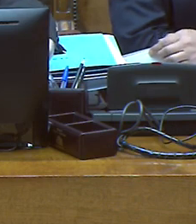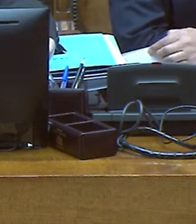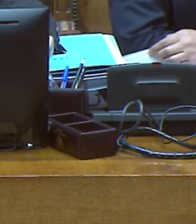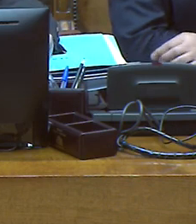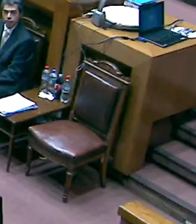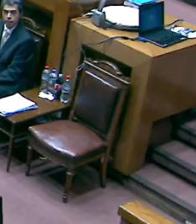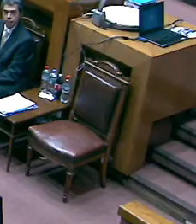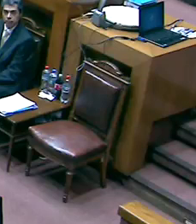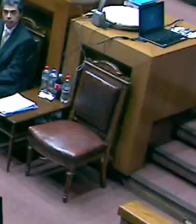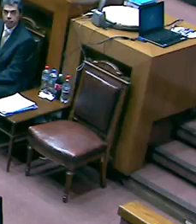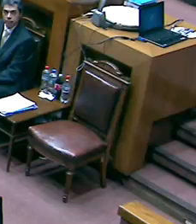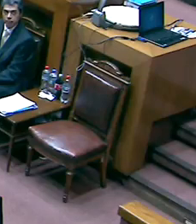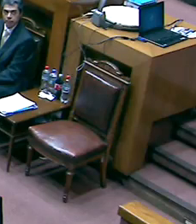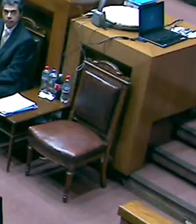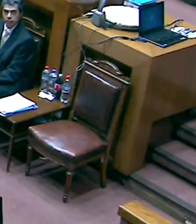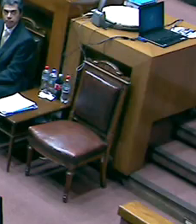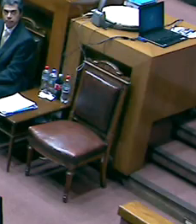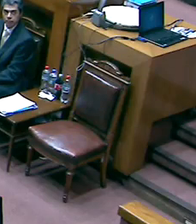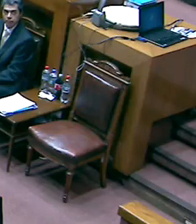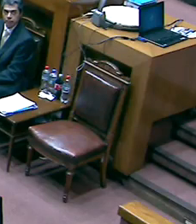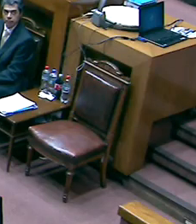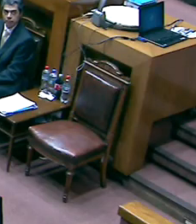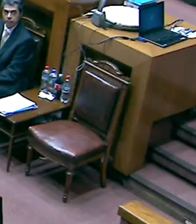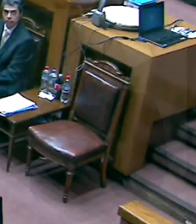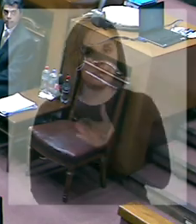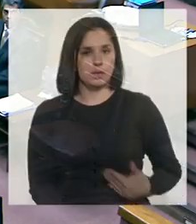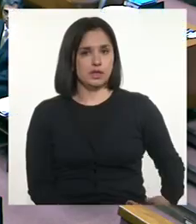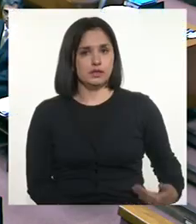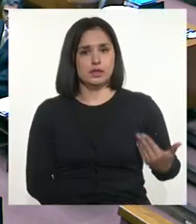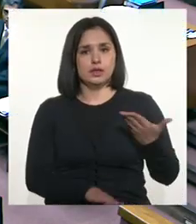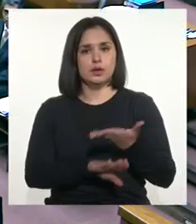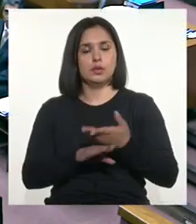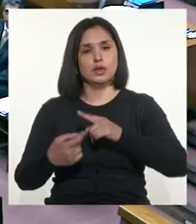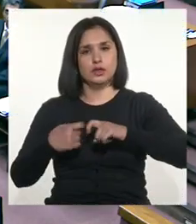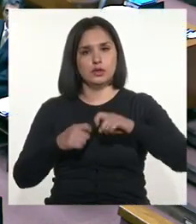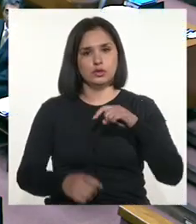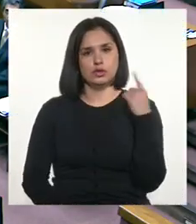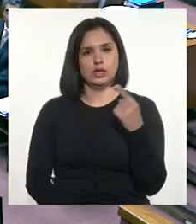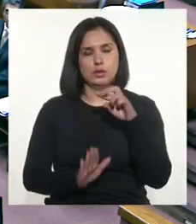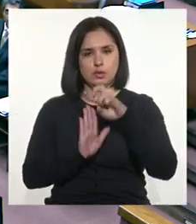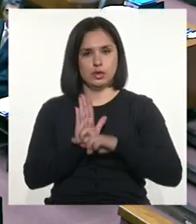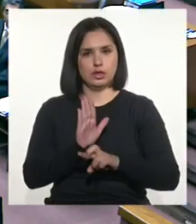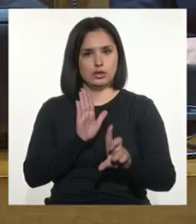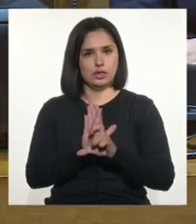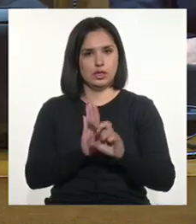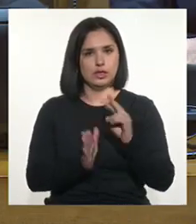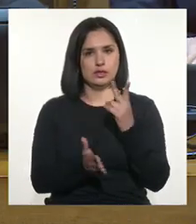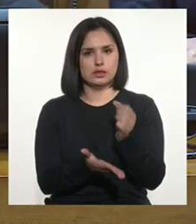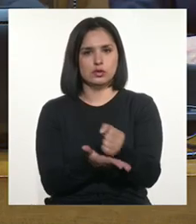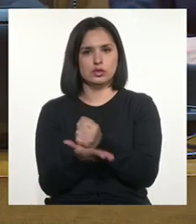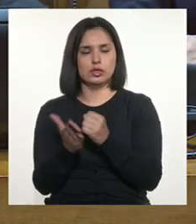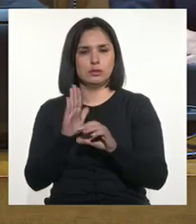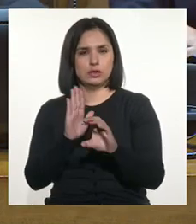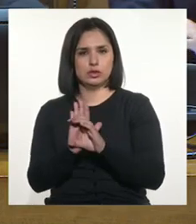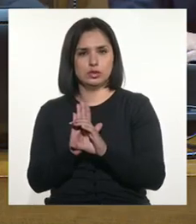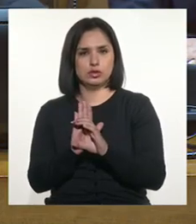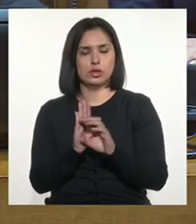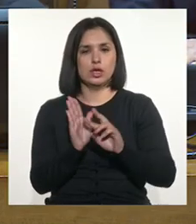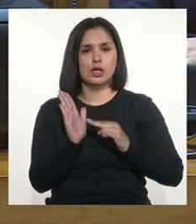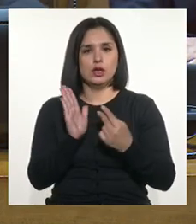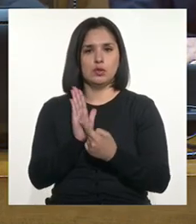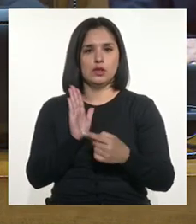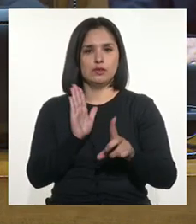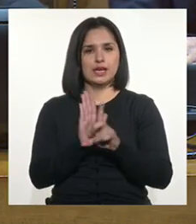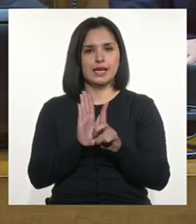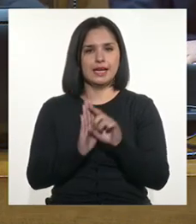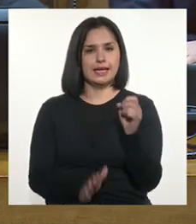él siempre el señor presidente pone en discusión en general el proyecto de ley el segundo también te constitucional que modifica la ley general